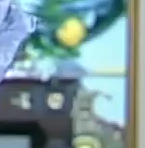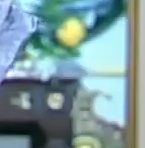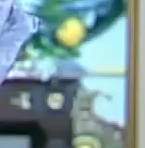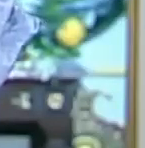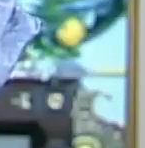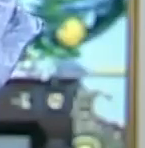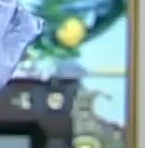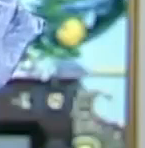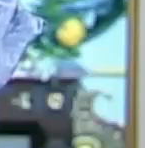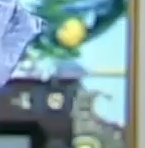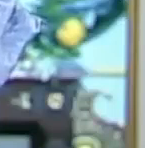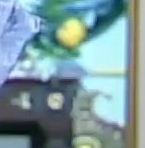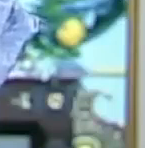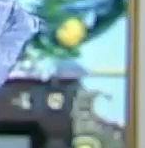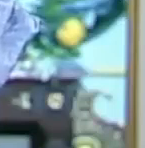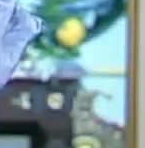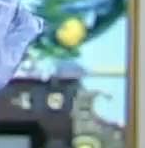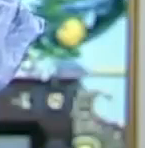especiales, pero que,